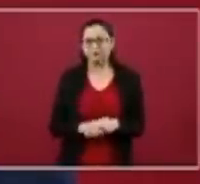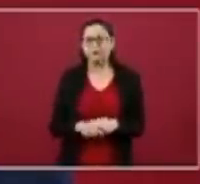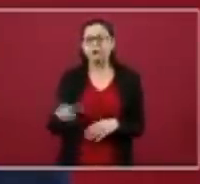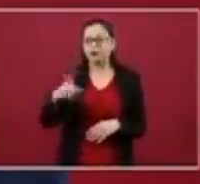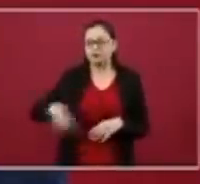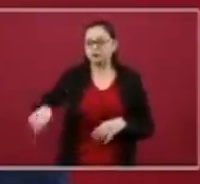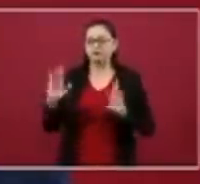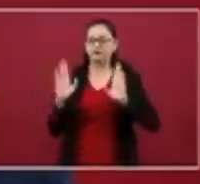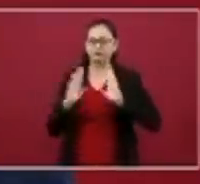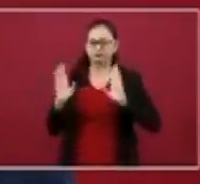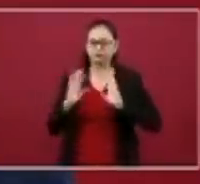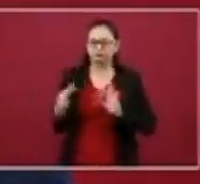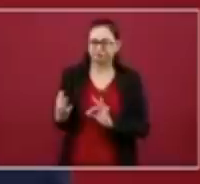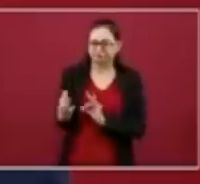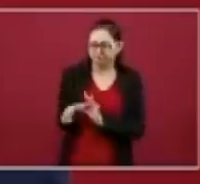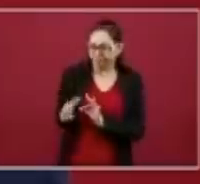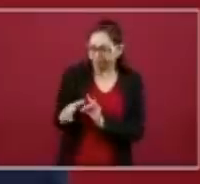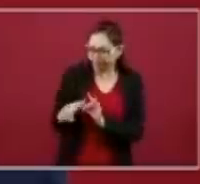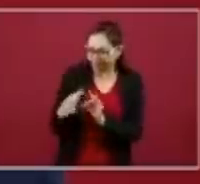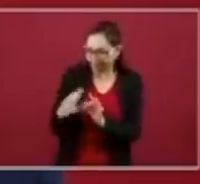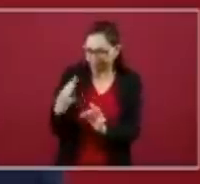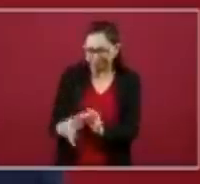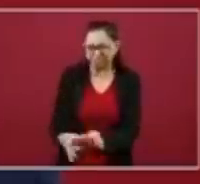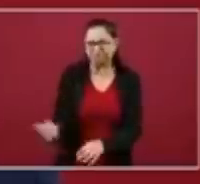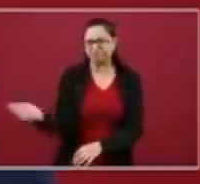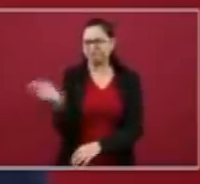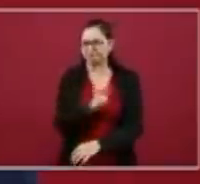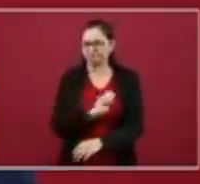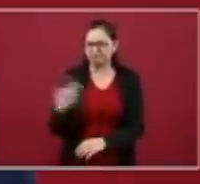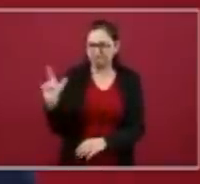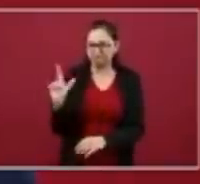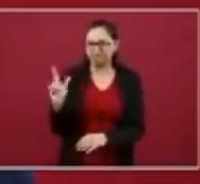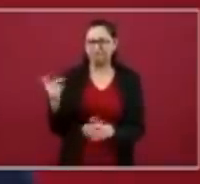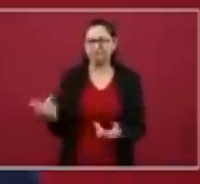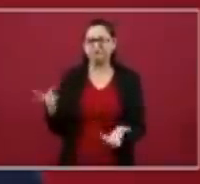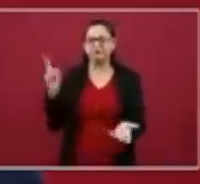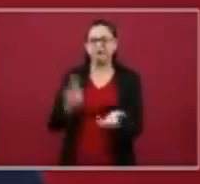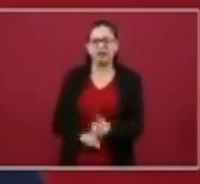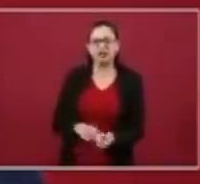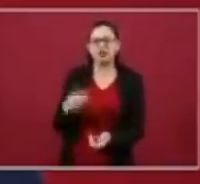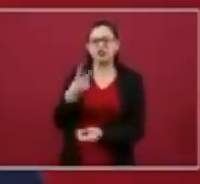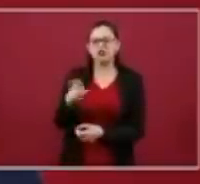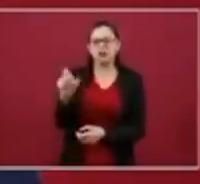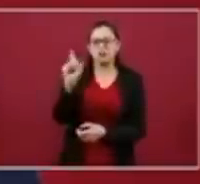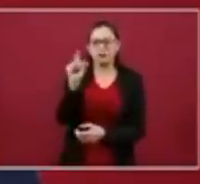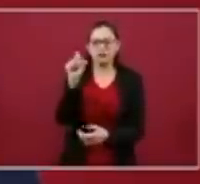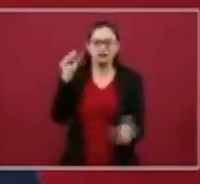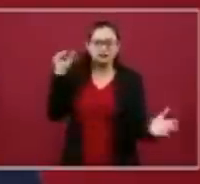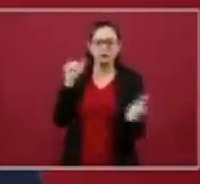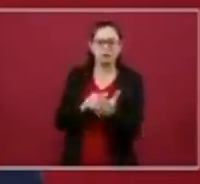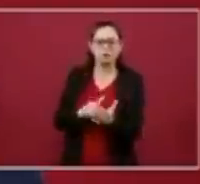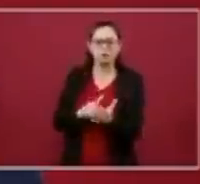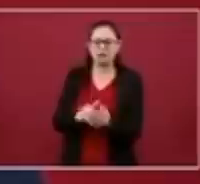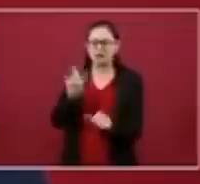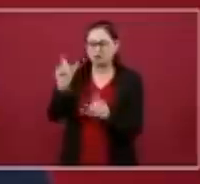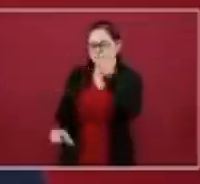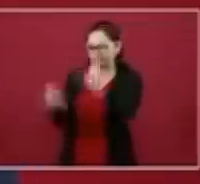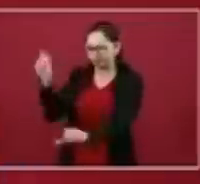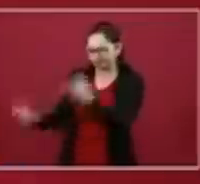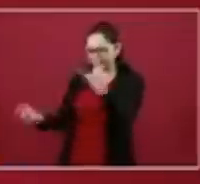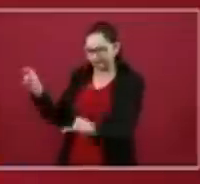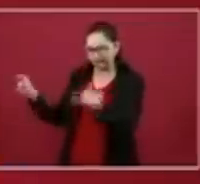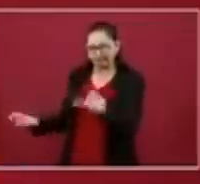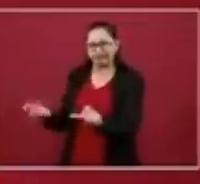tienen profesionalismo. Son 220 mil elementos. Es la institución